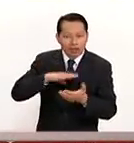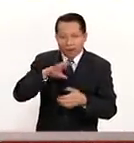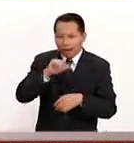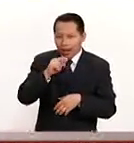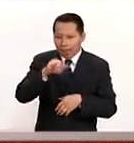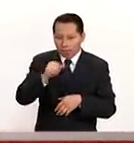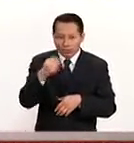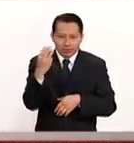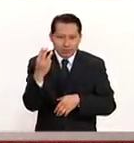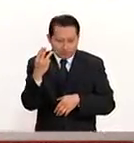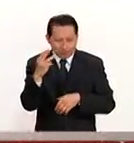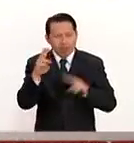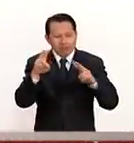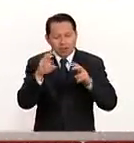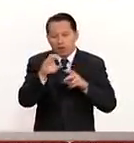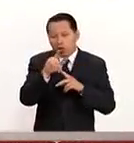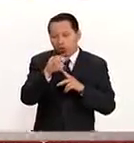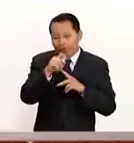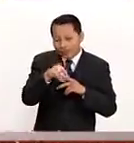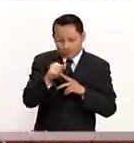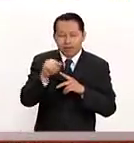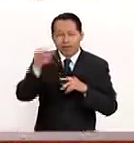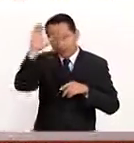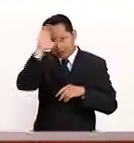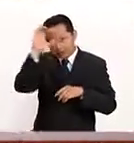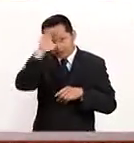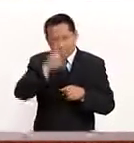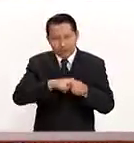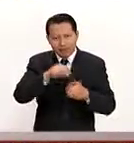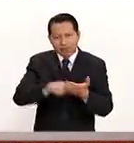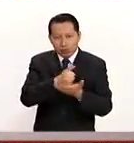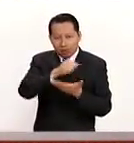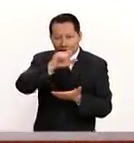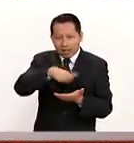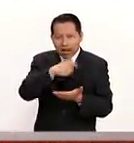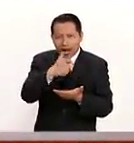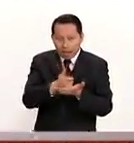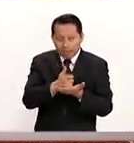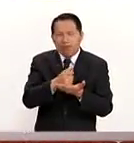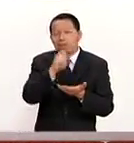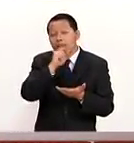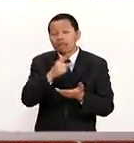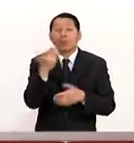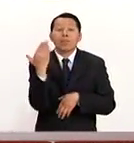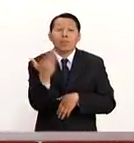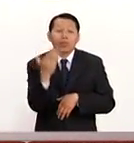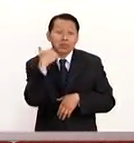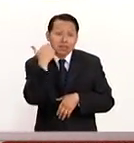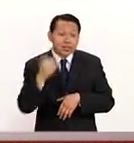que se llama Clúster Científico y Tecnológico Biomimic, en la ciudad de Jalapa. Les pedimos, por favor,